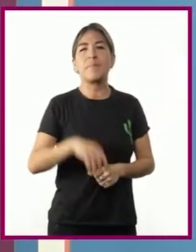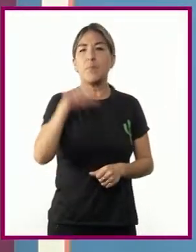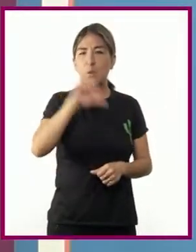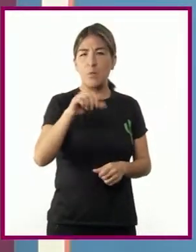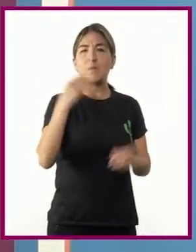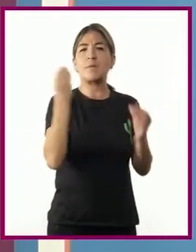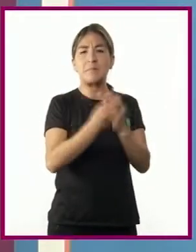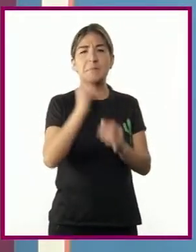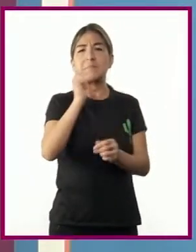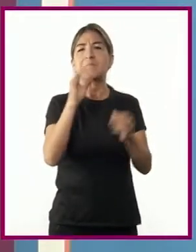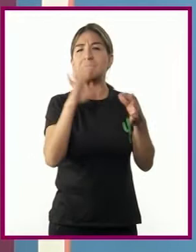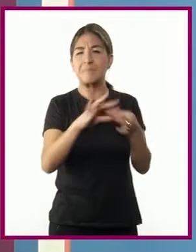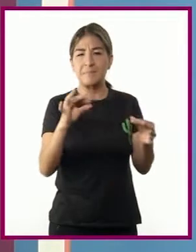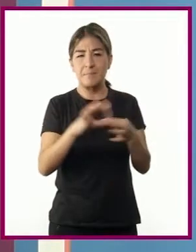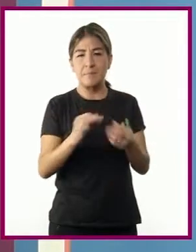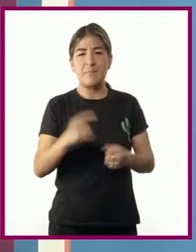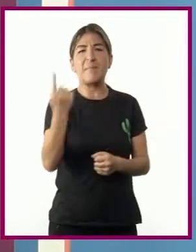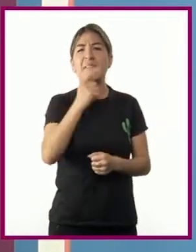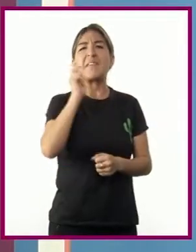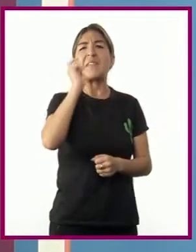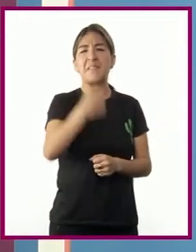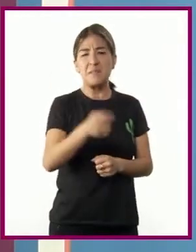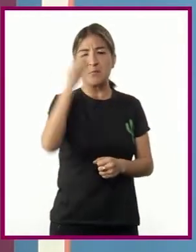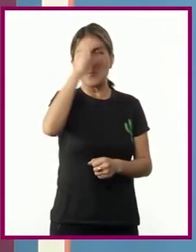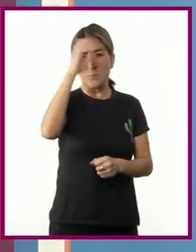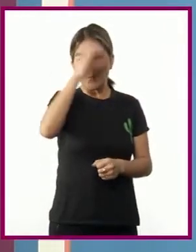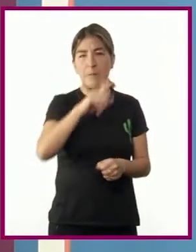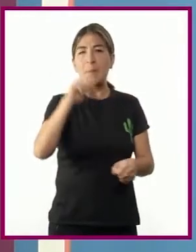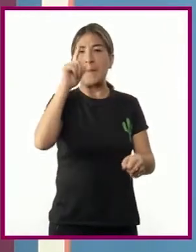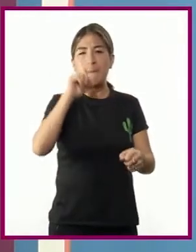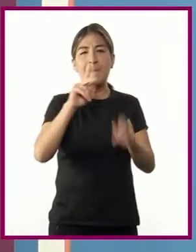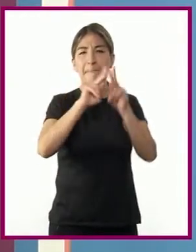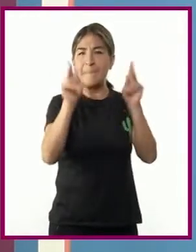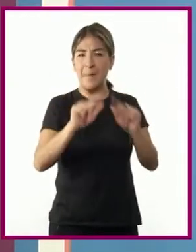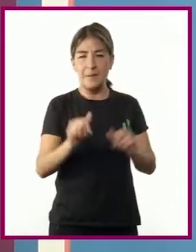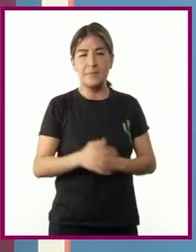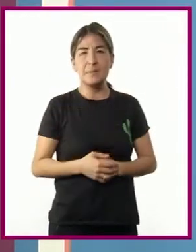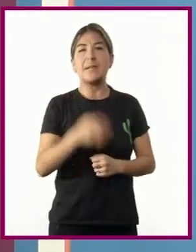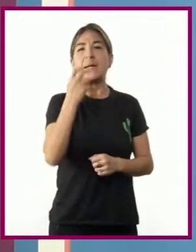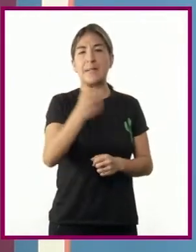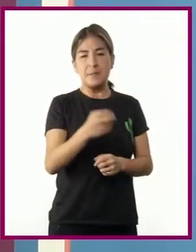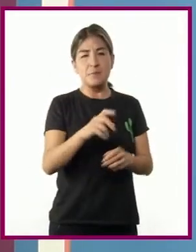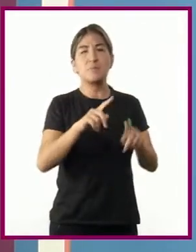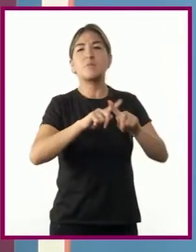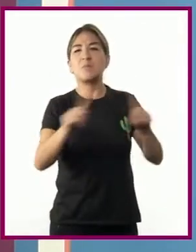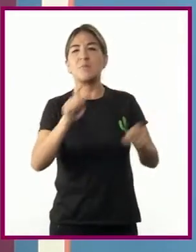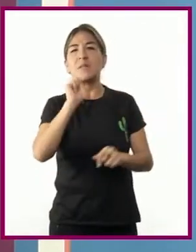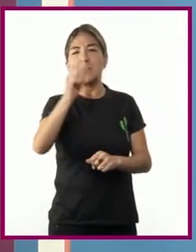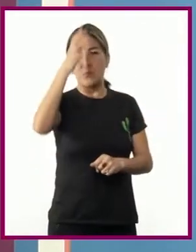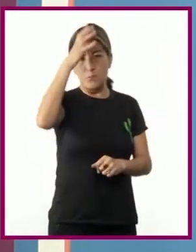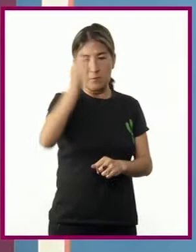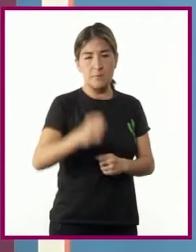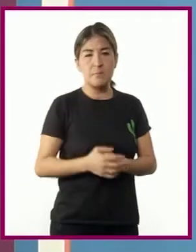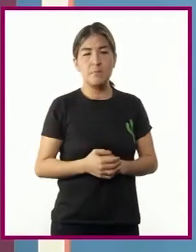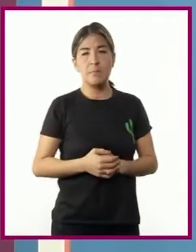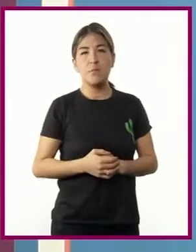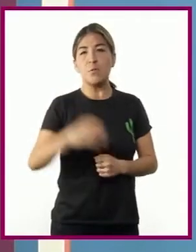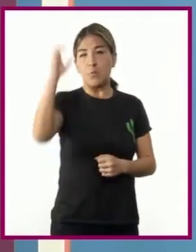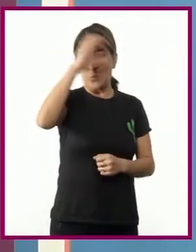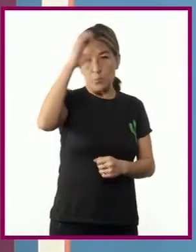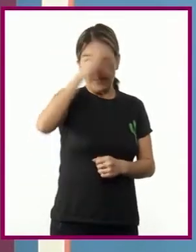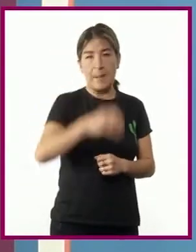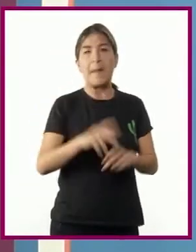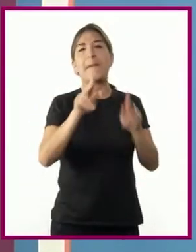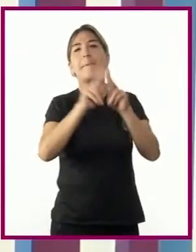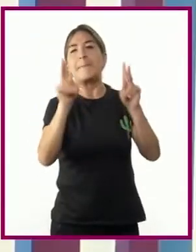se explicará qué es la cultura de paz. Para ello, se hará una diferencia entre los conceptos de cultura